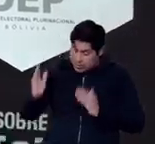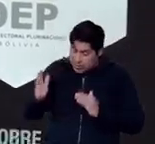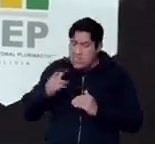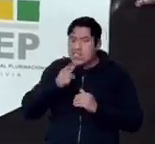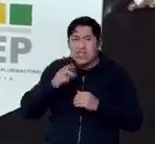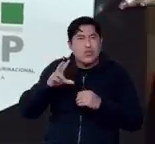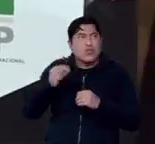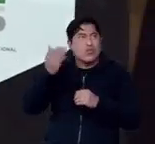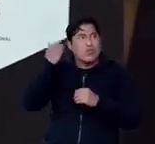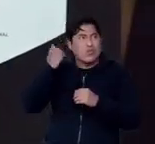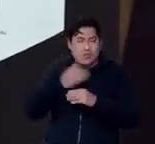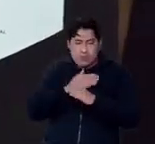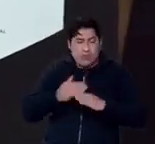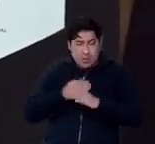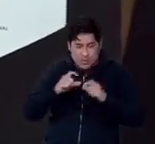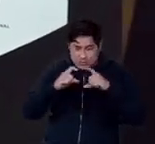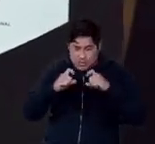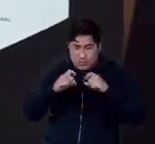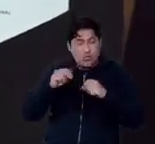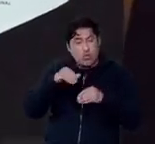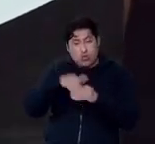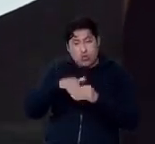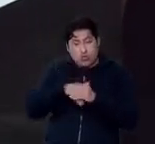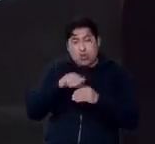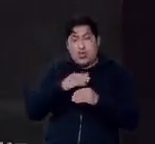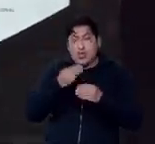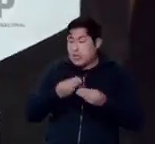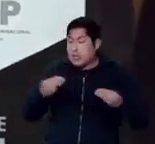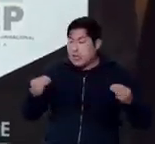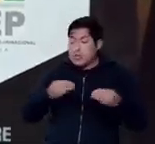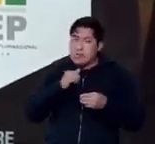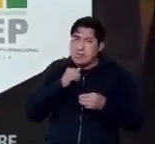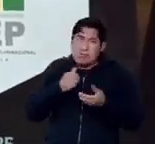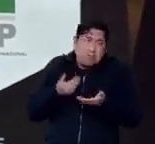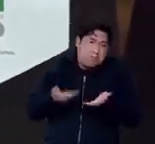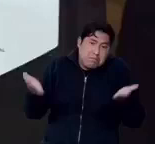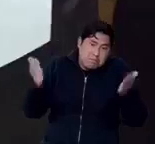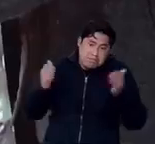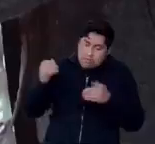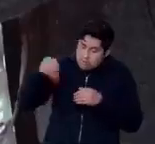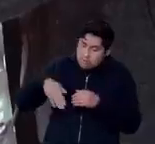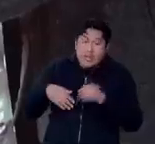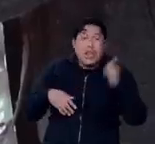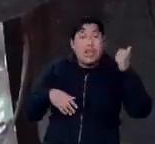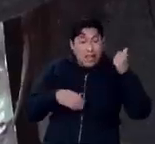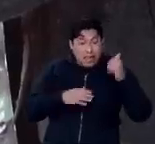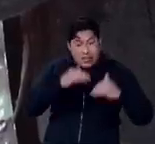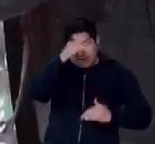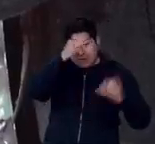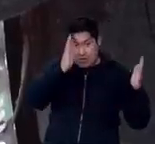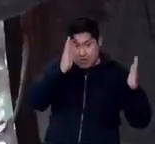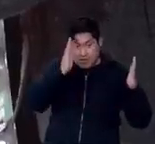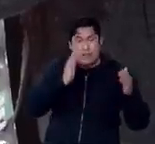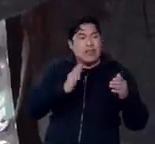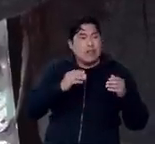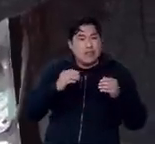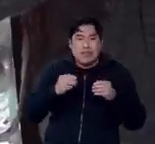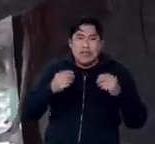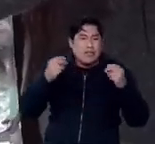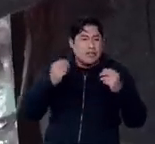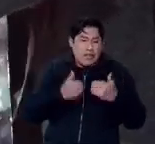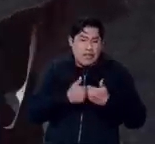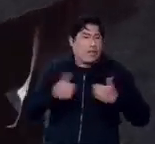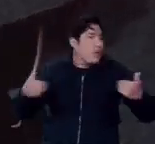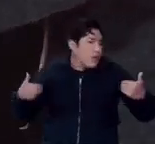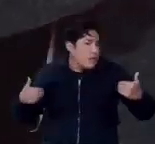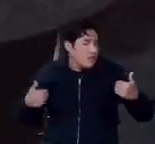anuladas, los certificados de sufragio anulados con el sello de no voto y materiales sobrantes. El sobre A, con los contenidos mencionados,